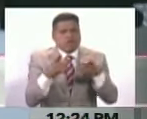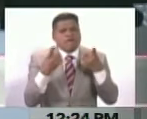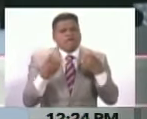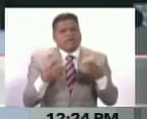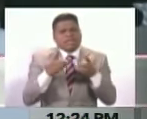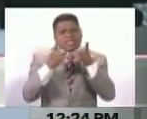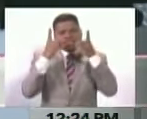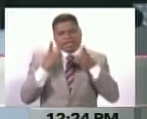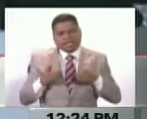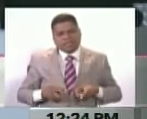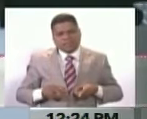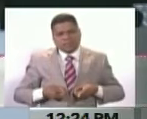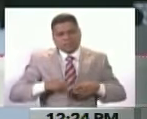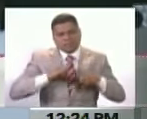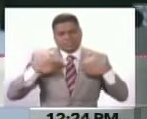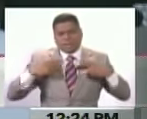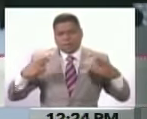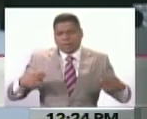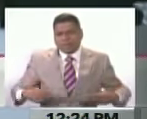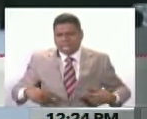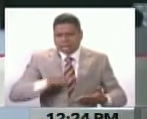entera.